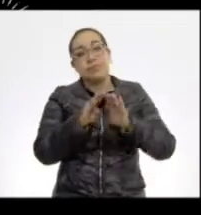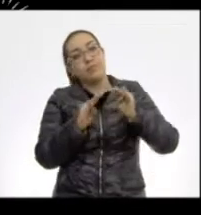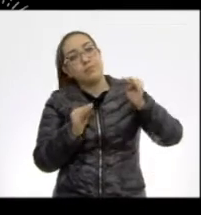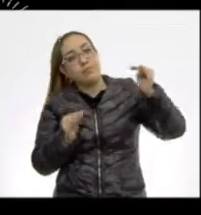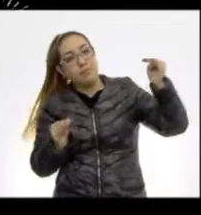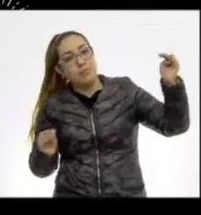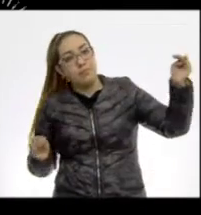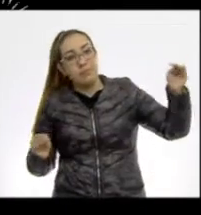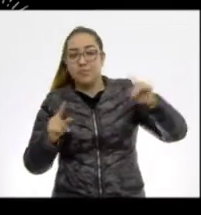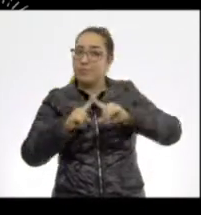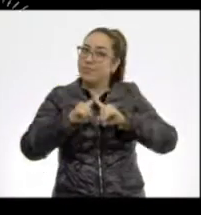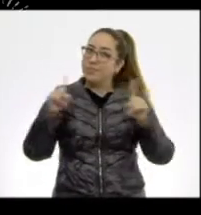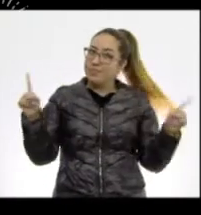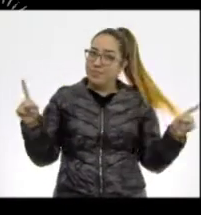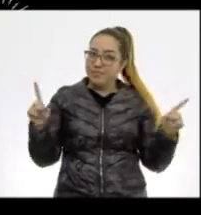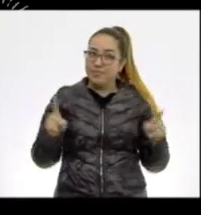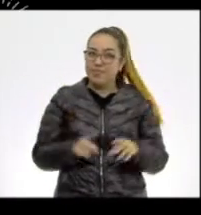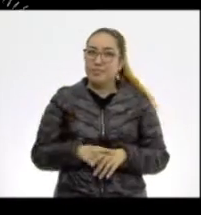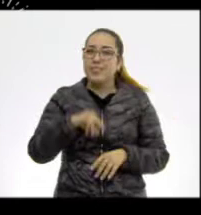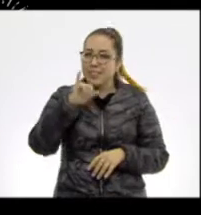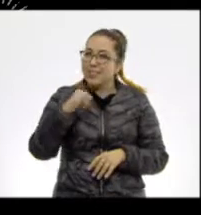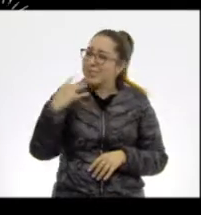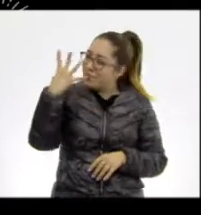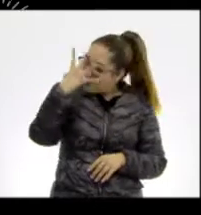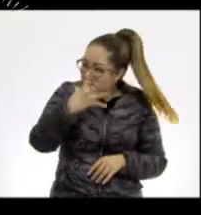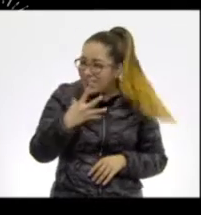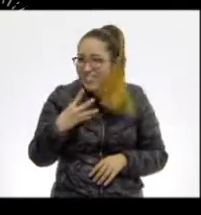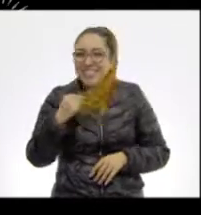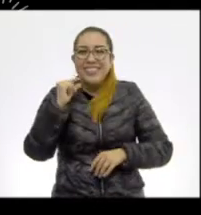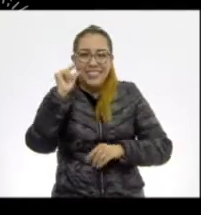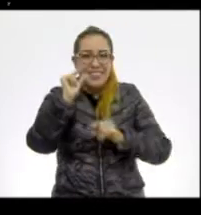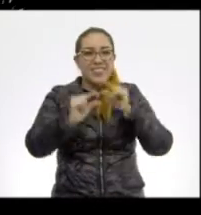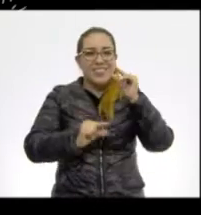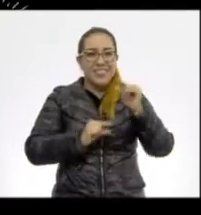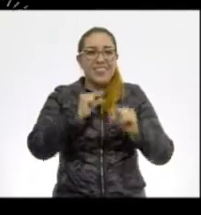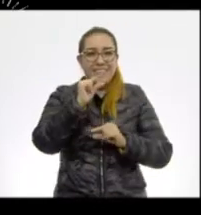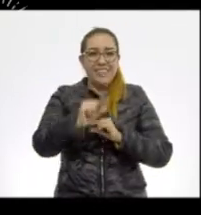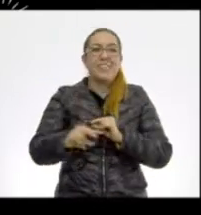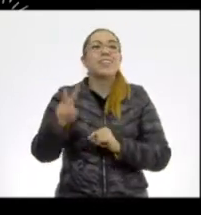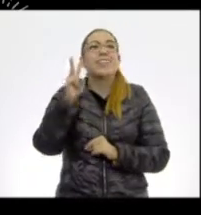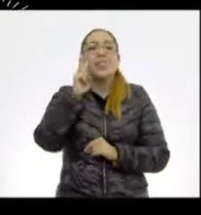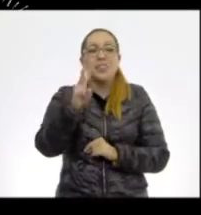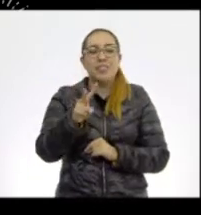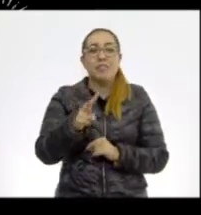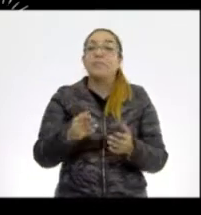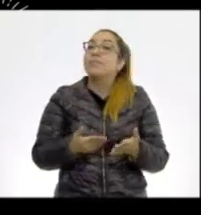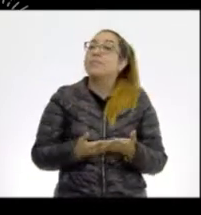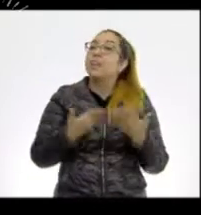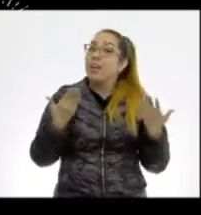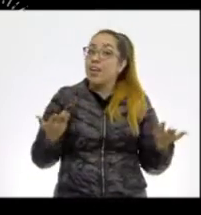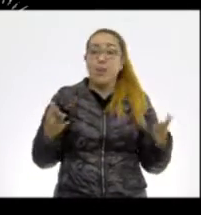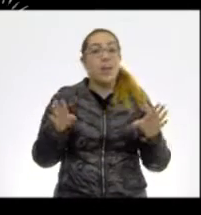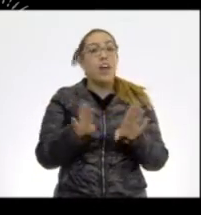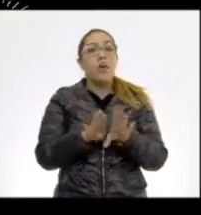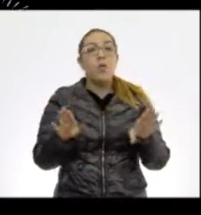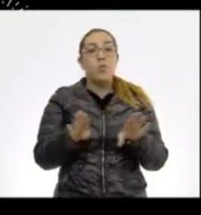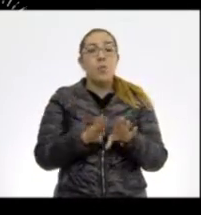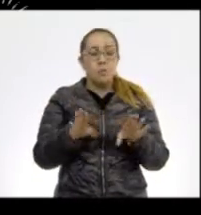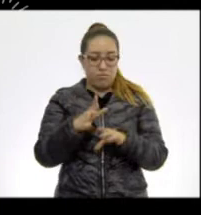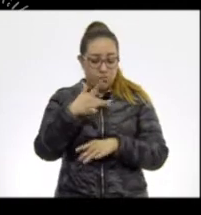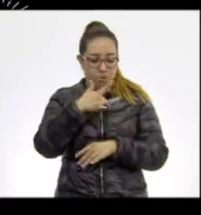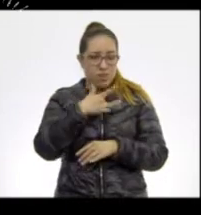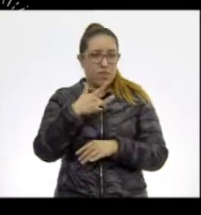lado. Oh, sí, qué bello se va viendo. Ahora voy a colocar una frente a mí, en mi